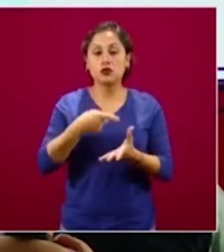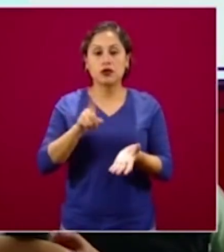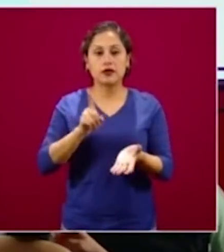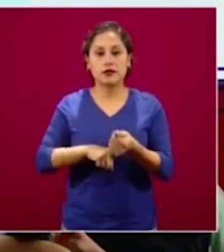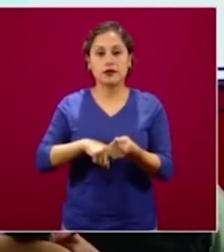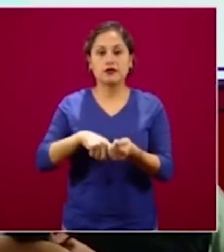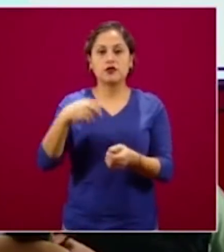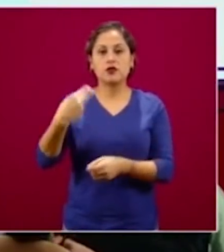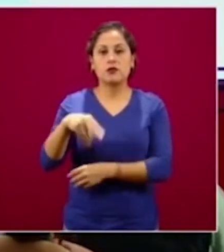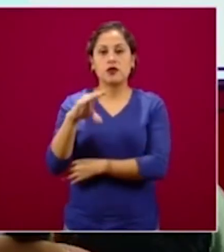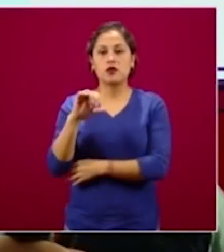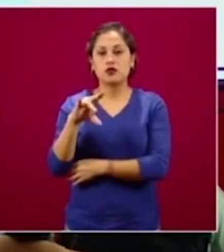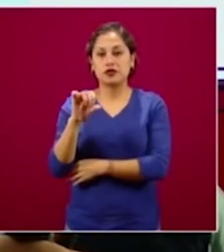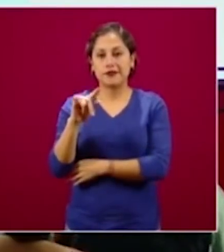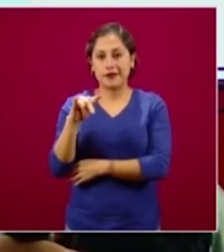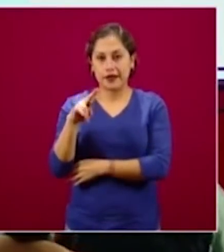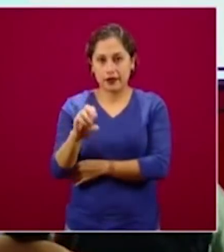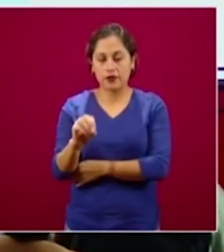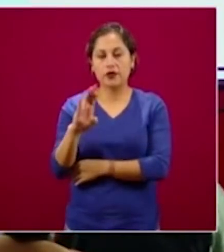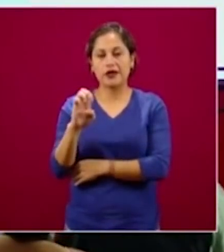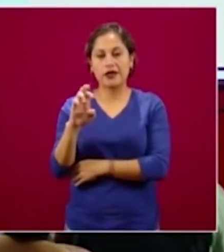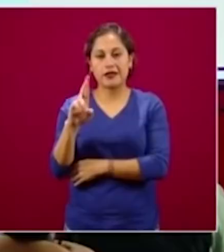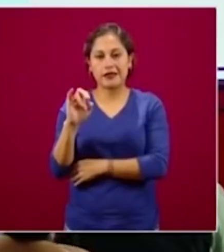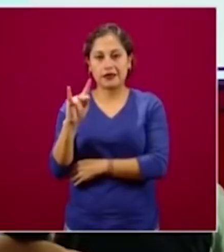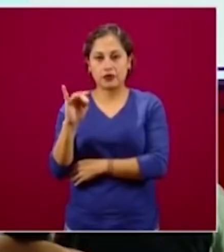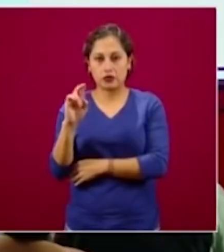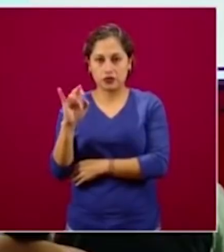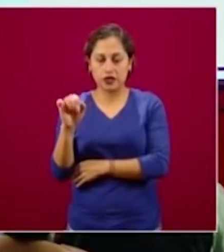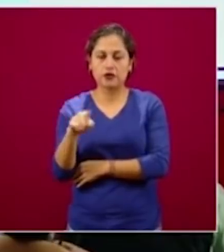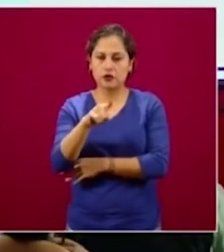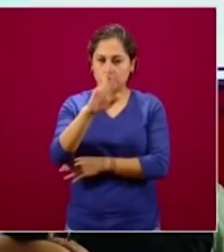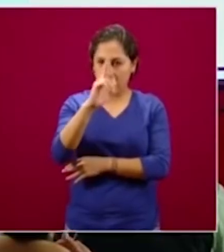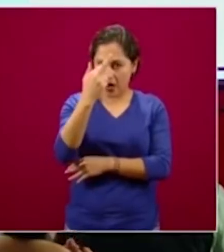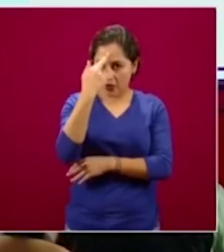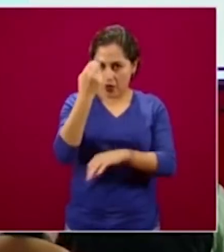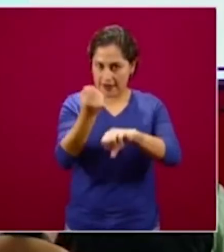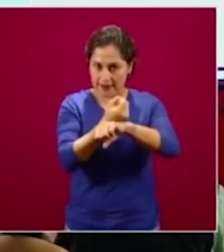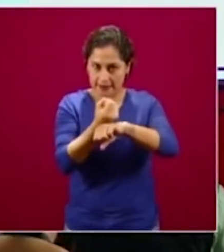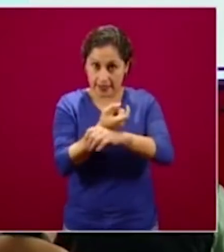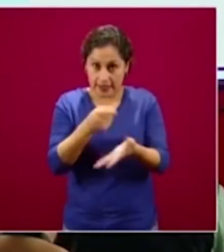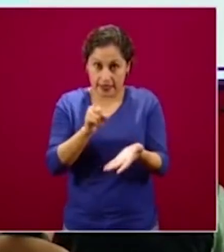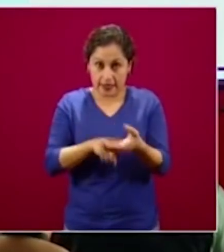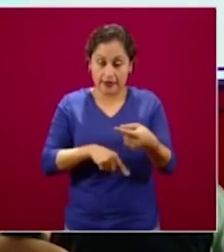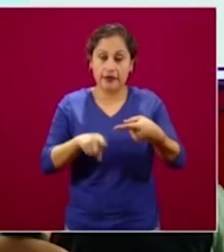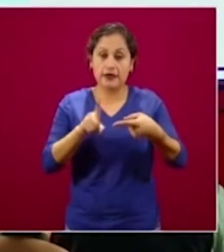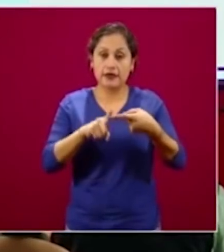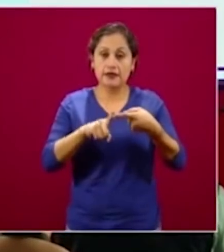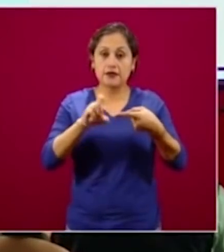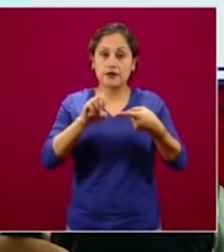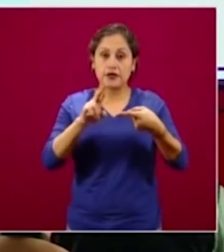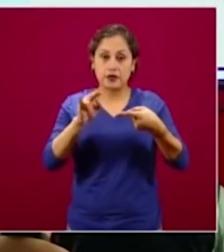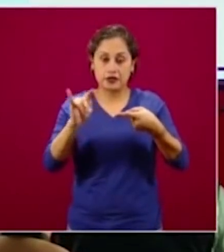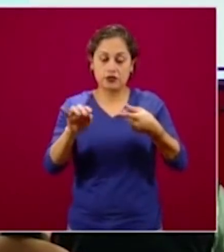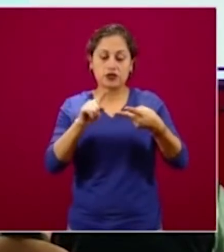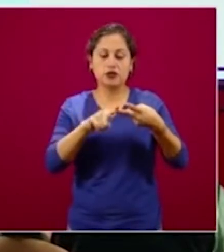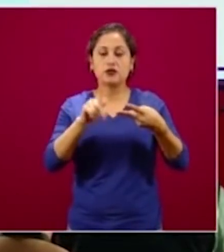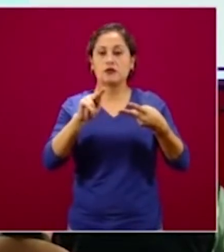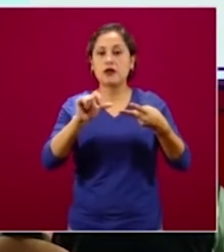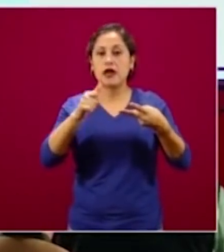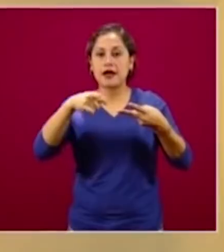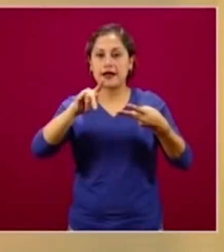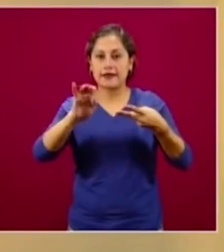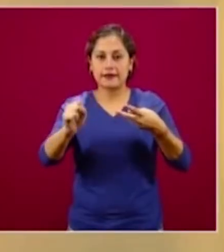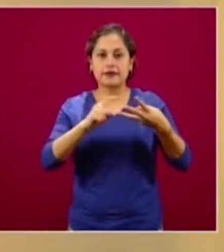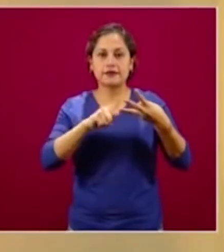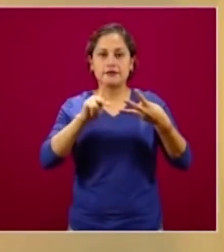eritrocitario. Recuerden ustedes que de la sangre podemos obtener concentrado eritrocitario, plaquetas, plasma y en